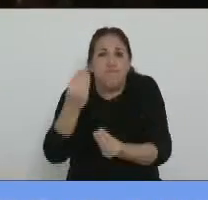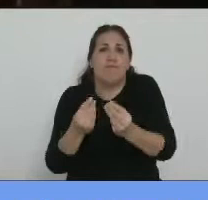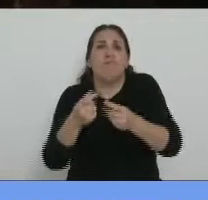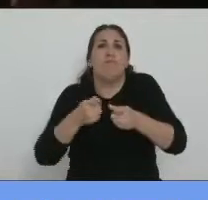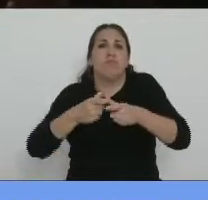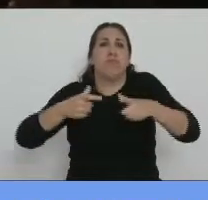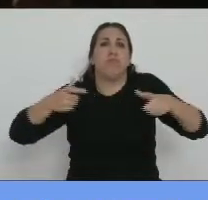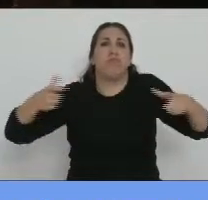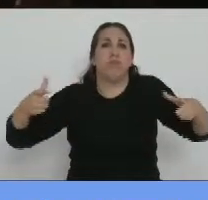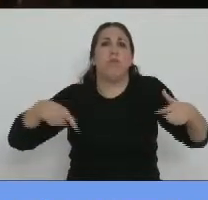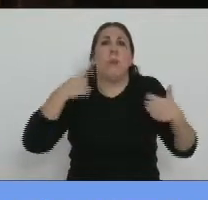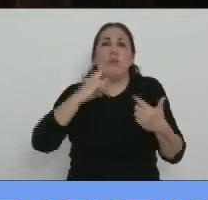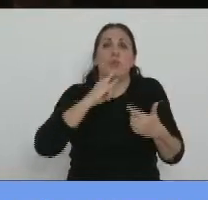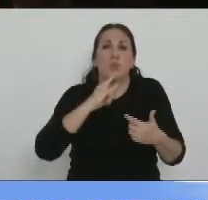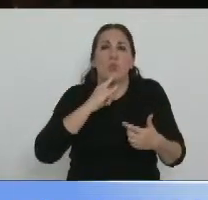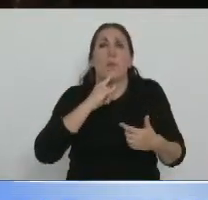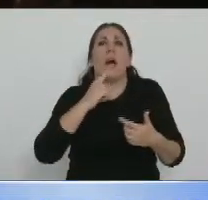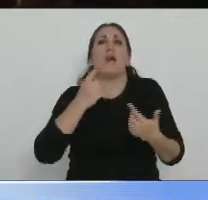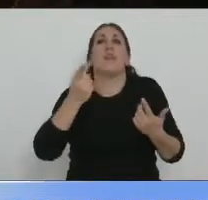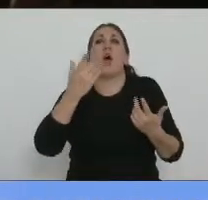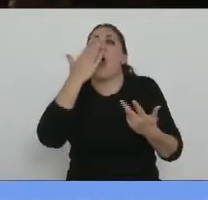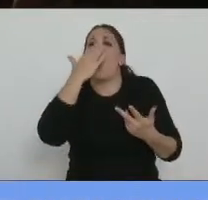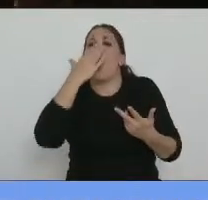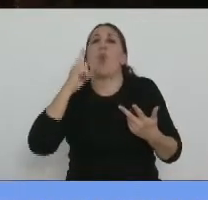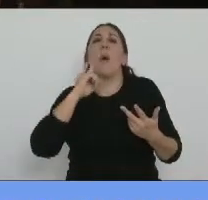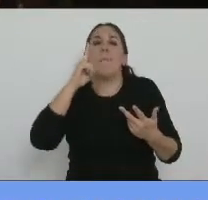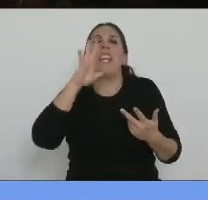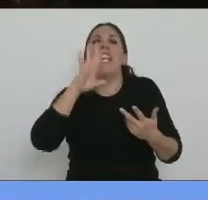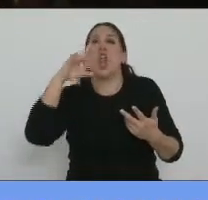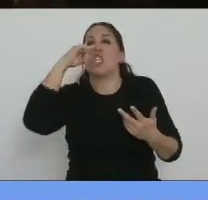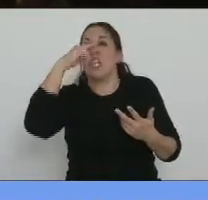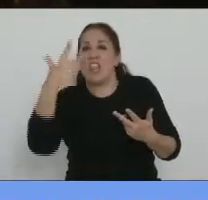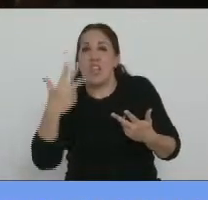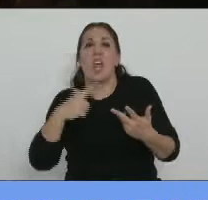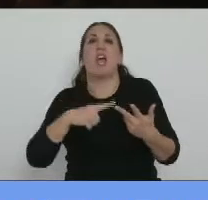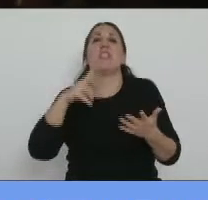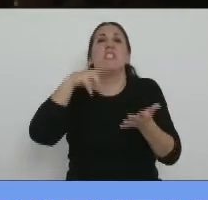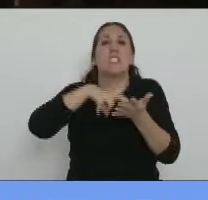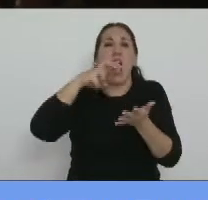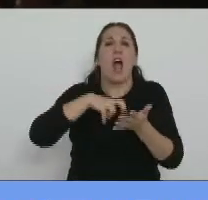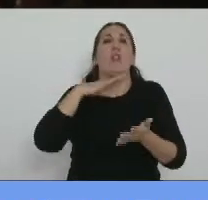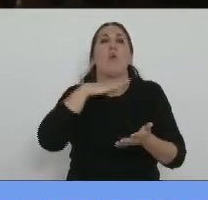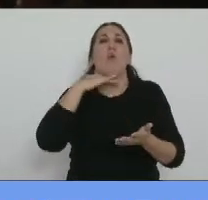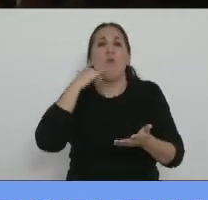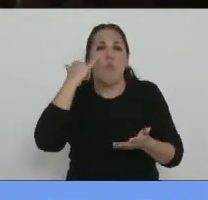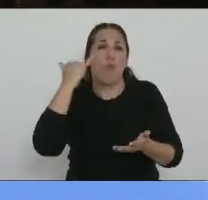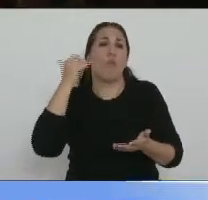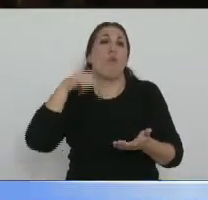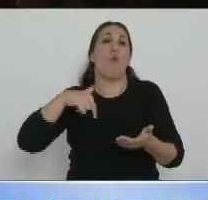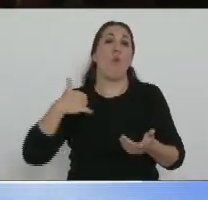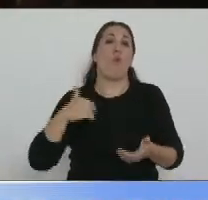tucumán en el 65 de córdoba en 1573 de salta de jujuy buenos aires